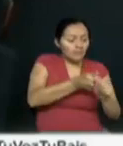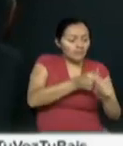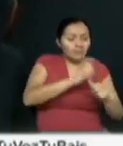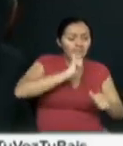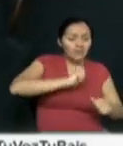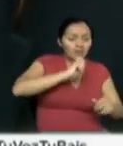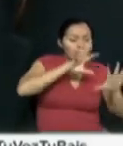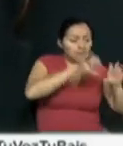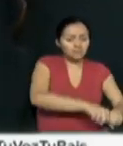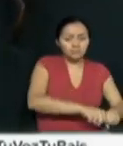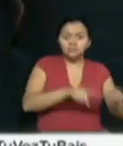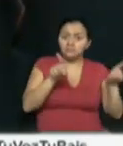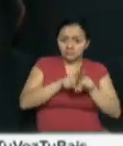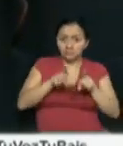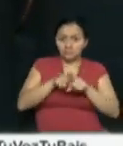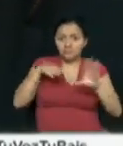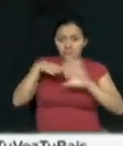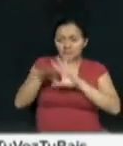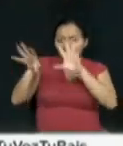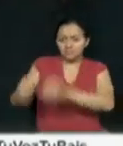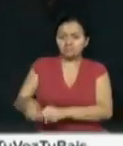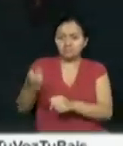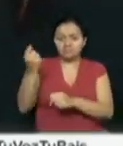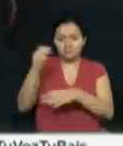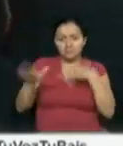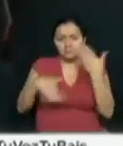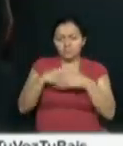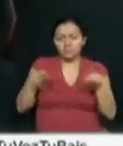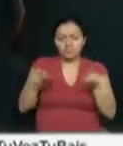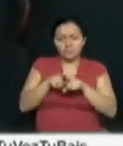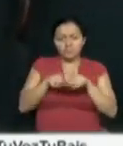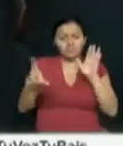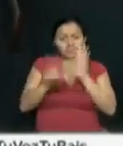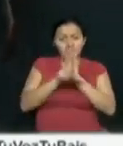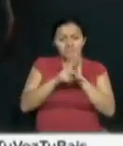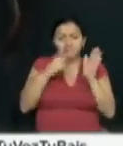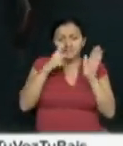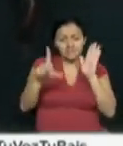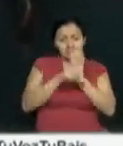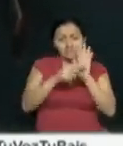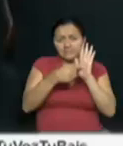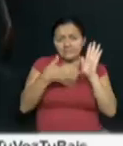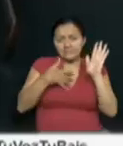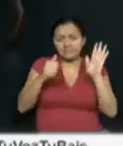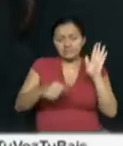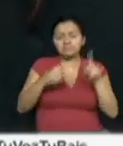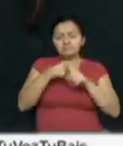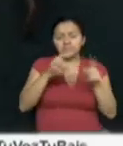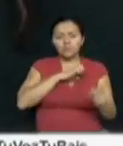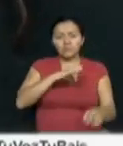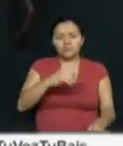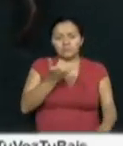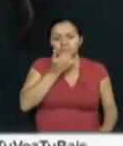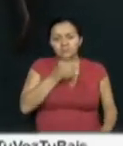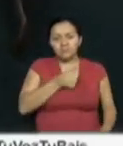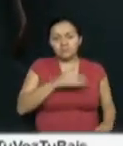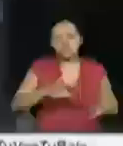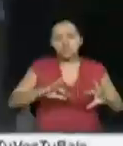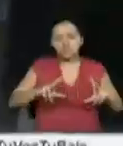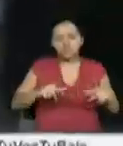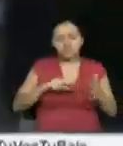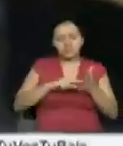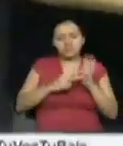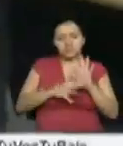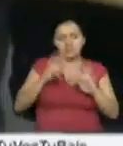gallinero. Y entonces, si yo hago las leyes, evidentemente no hice nada ilegal, pero es inmoral, es injusto, es un robo, es un